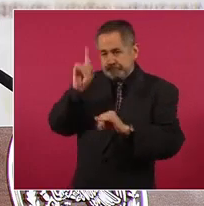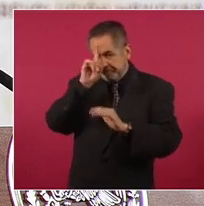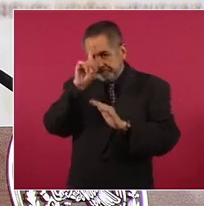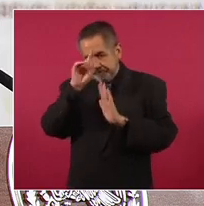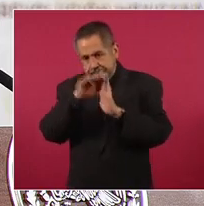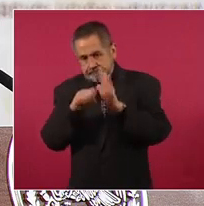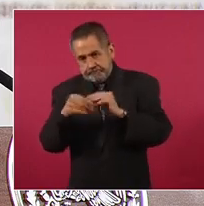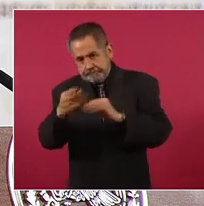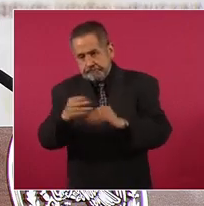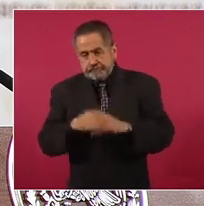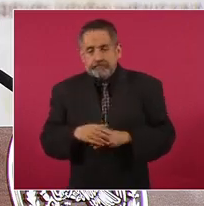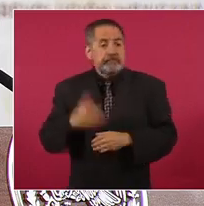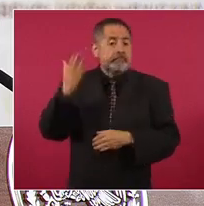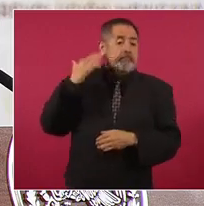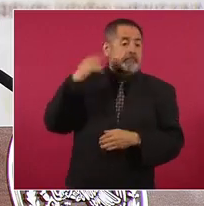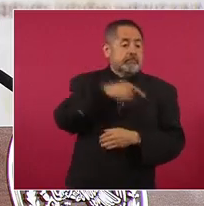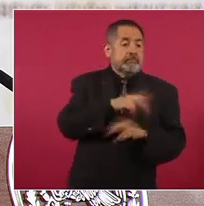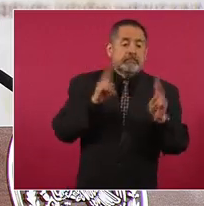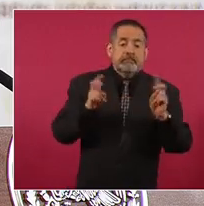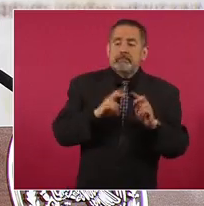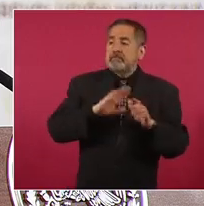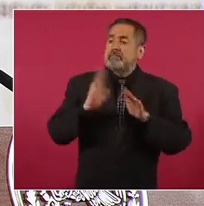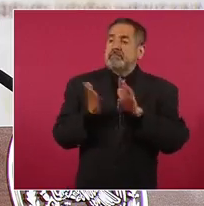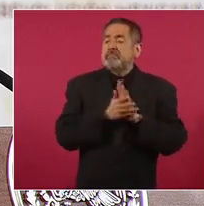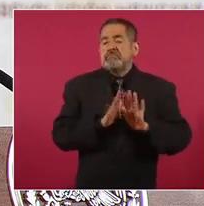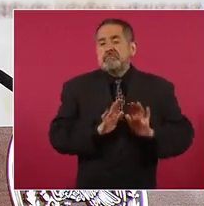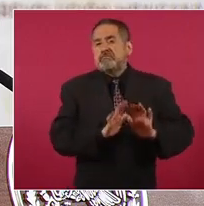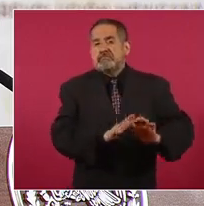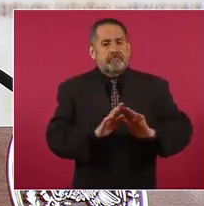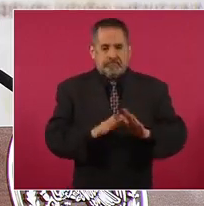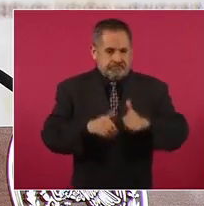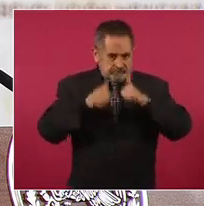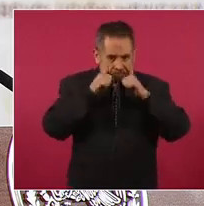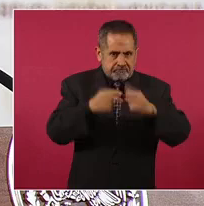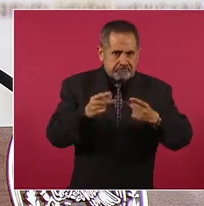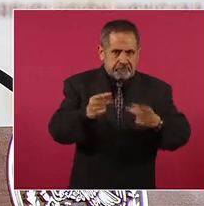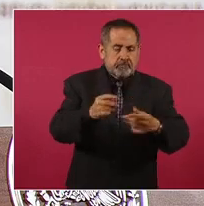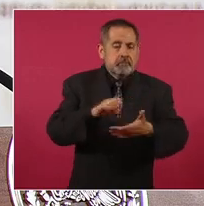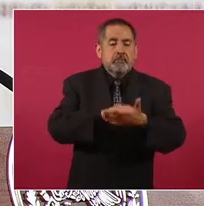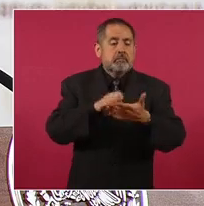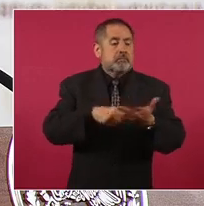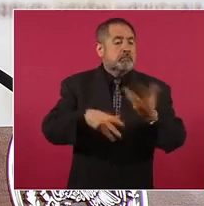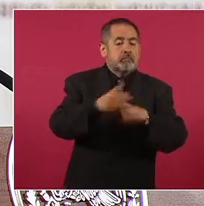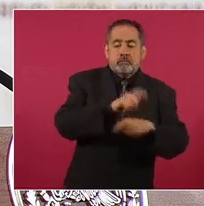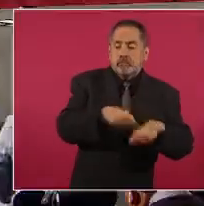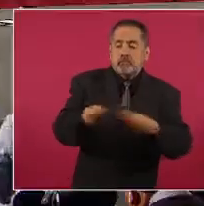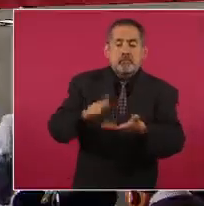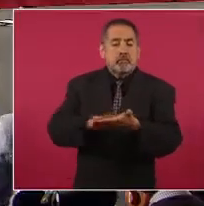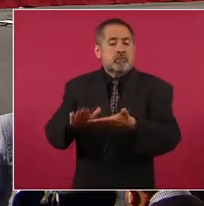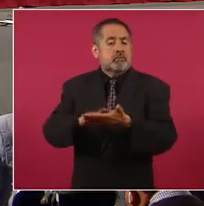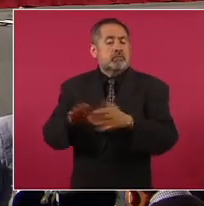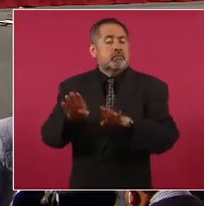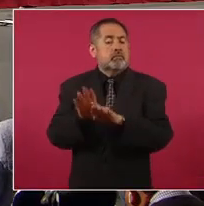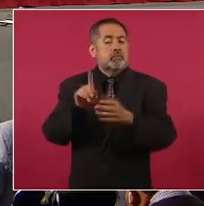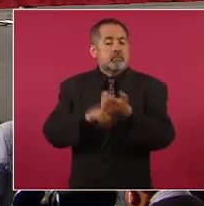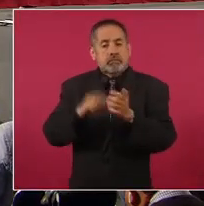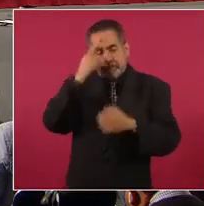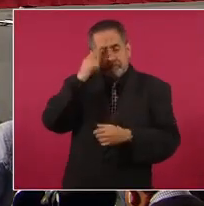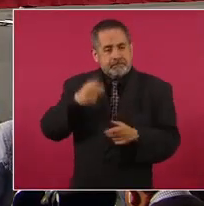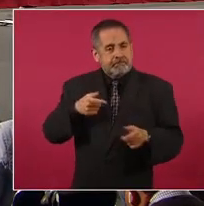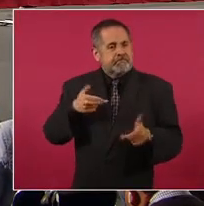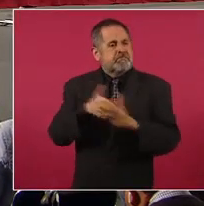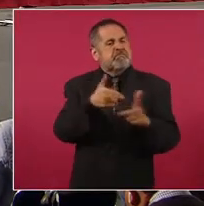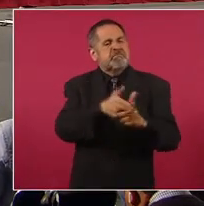anquilosados y temas muy emblemáticos. El caso de la reparación a las víctimas de la matanza de